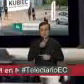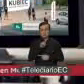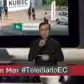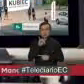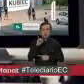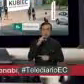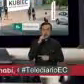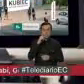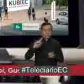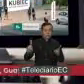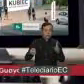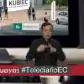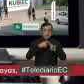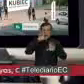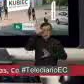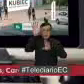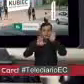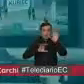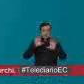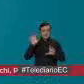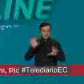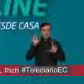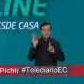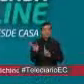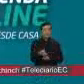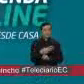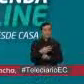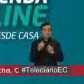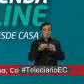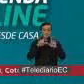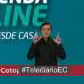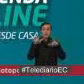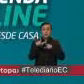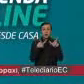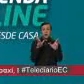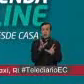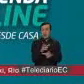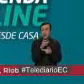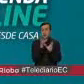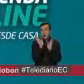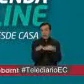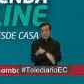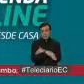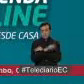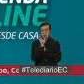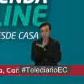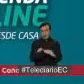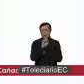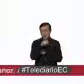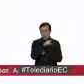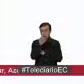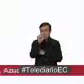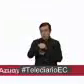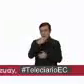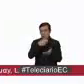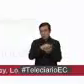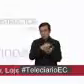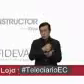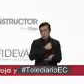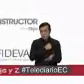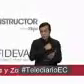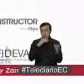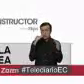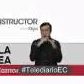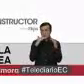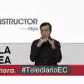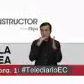se efectuará la primera Feria de la Vivienda Virtual, un espacio seguro, gratuito y fácil para conseguir una casa propia. Esta iniciativa es organizada